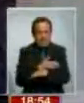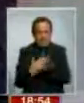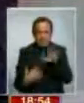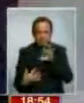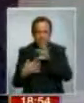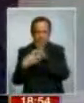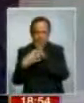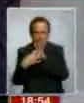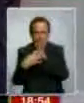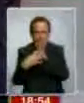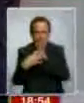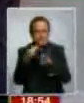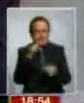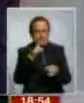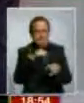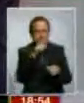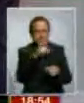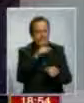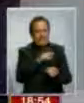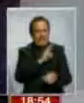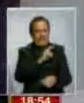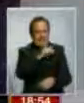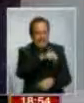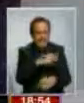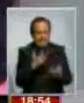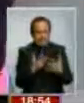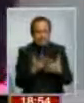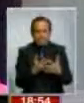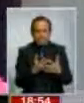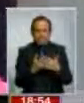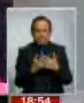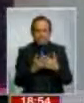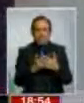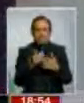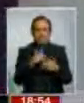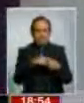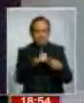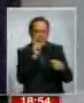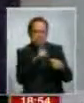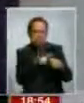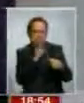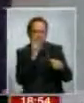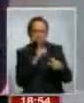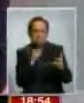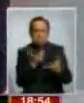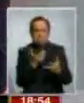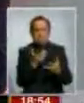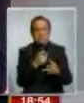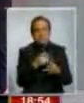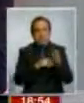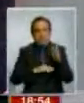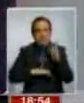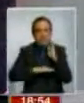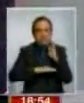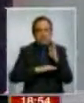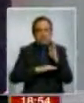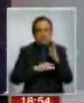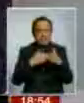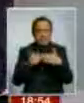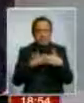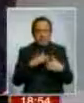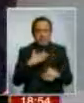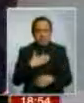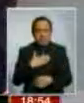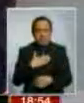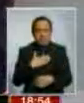base. Entonces, había muchos empeños por, como quien dice, desmarcarse. Y entonces la base natural, la